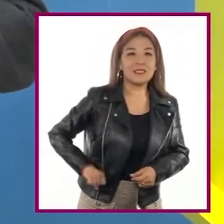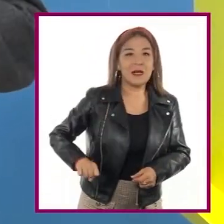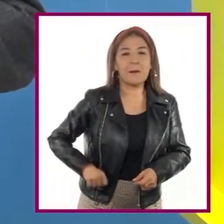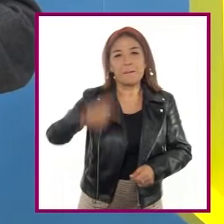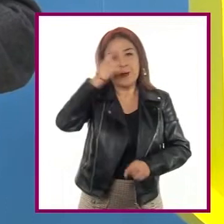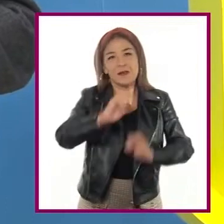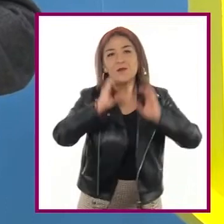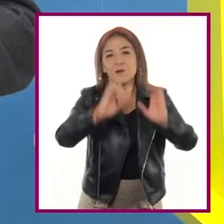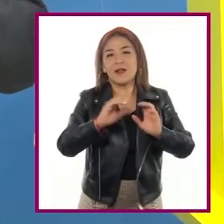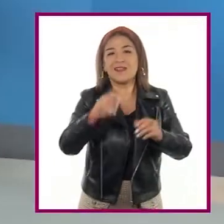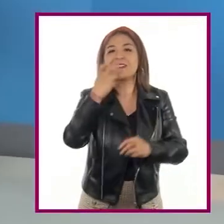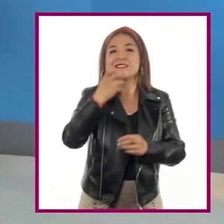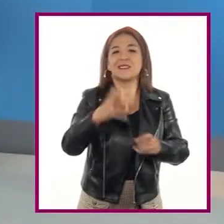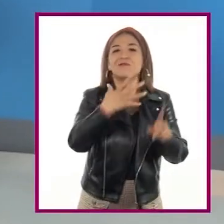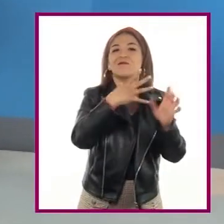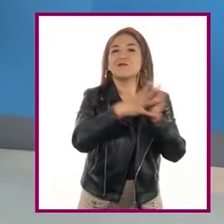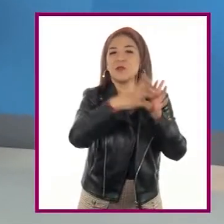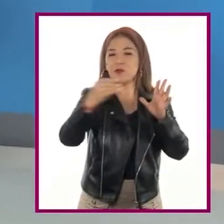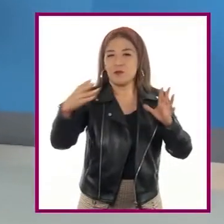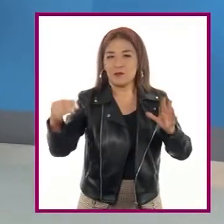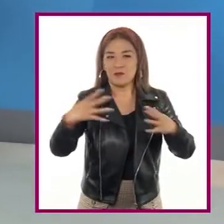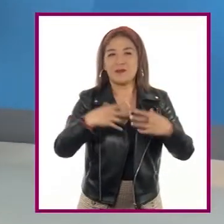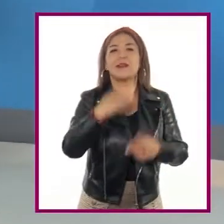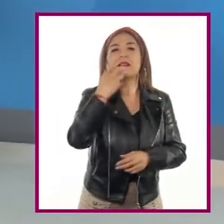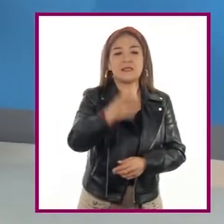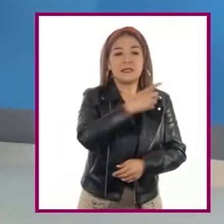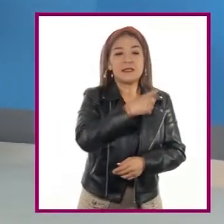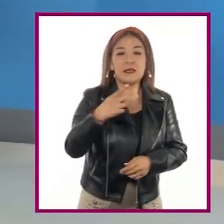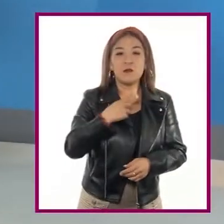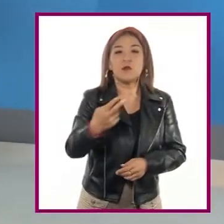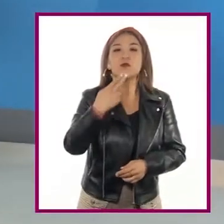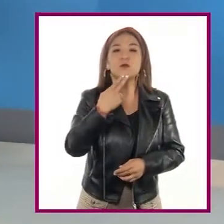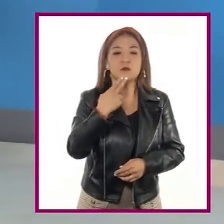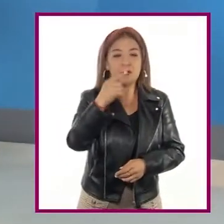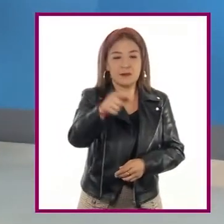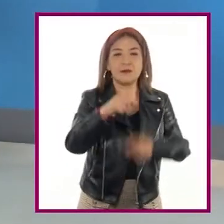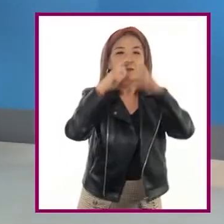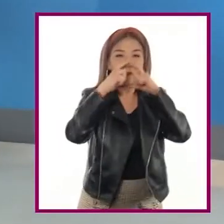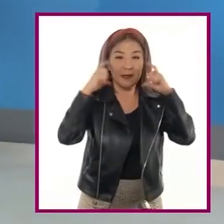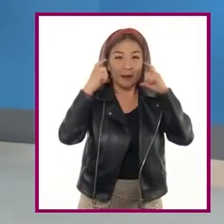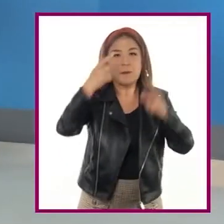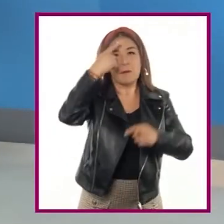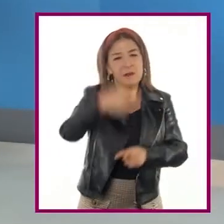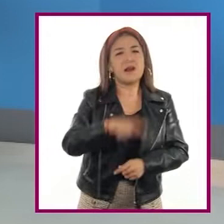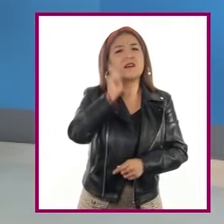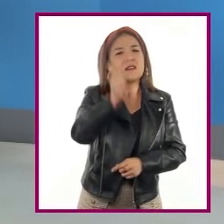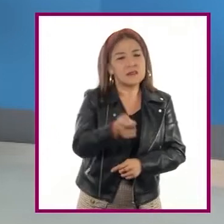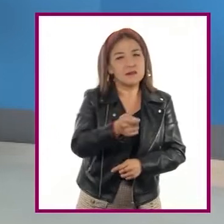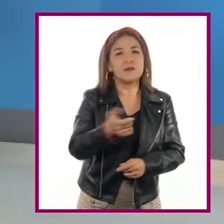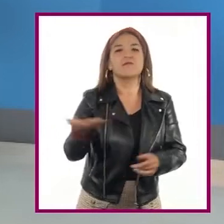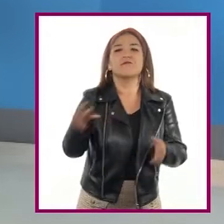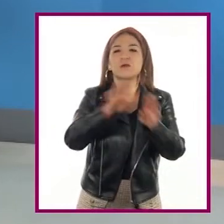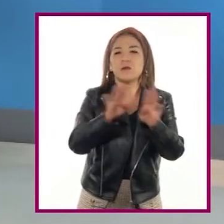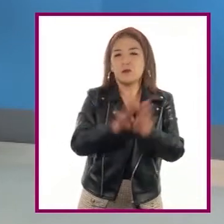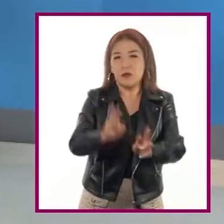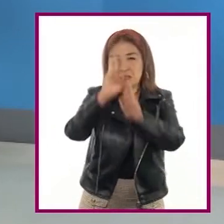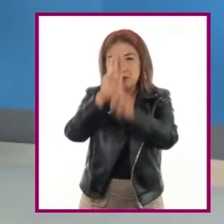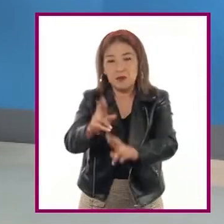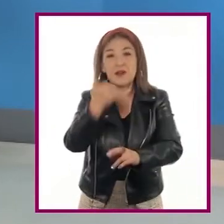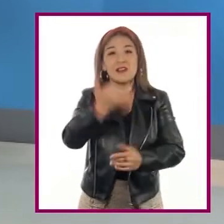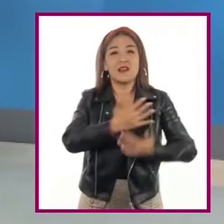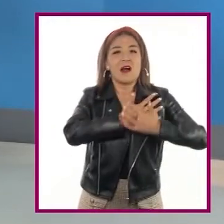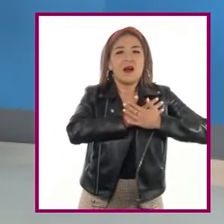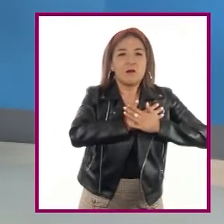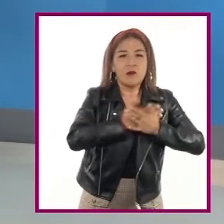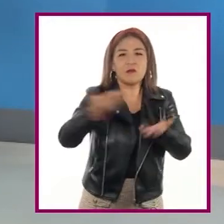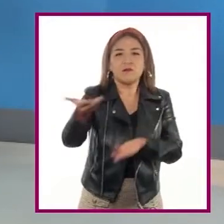evitar riesgos de contagio. Usen correctamente el cubrebocas como una señal de respeto, empatía, amor y